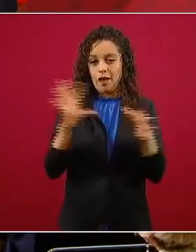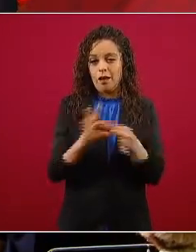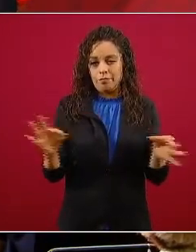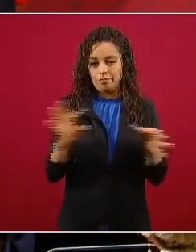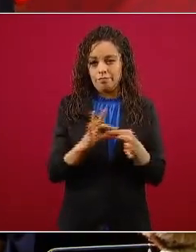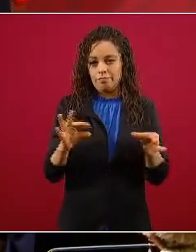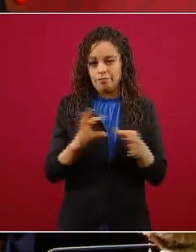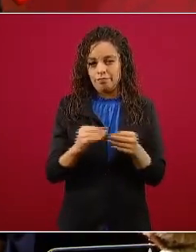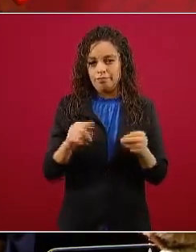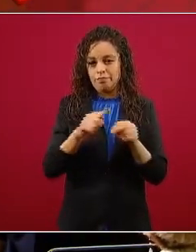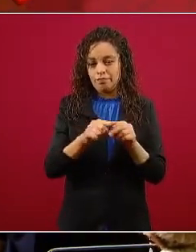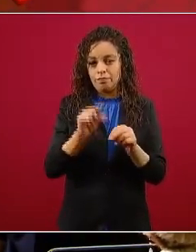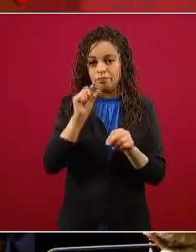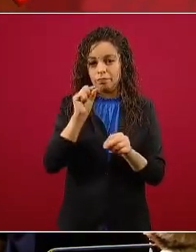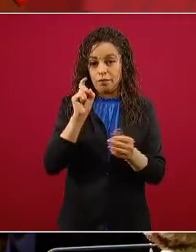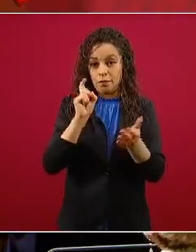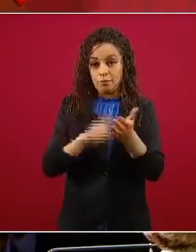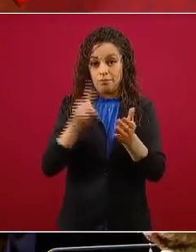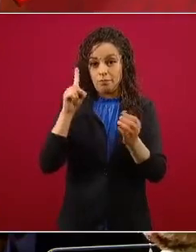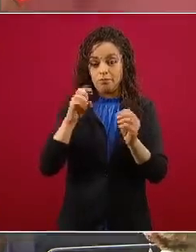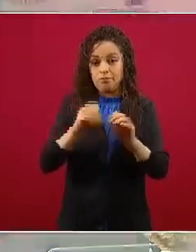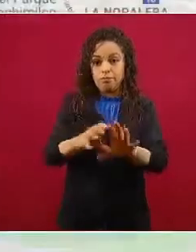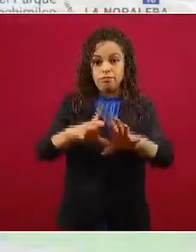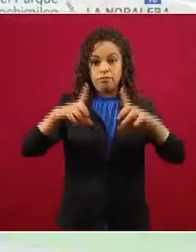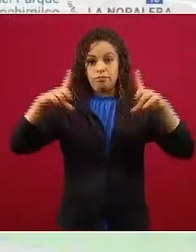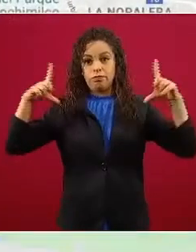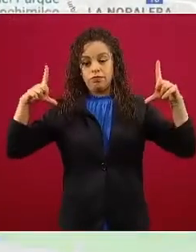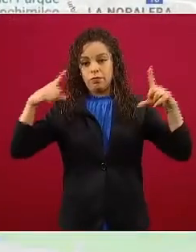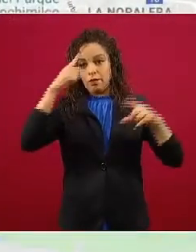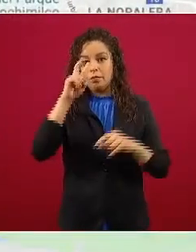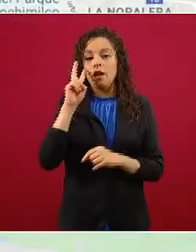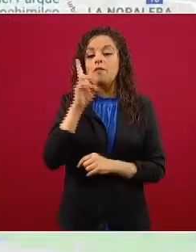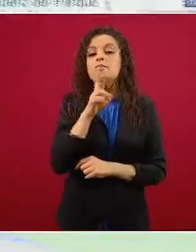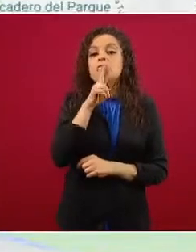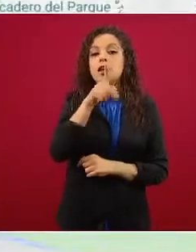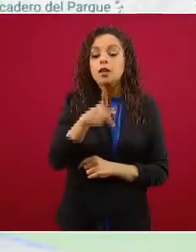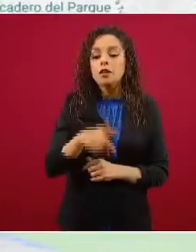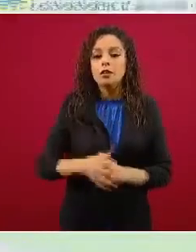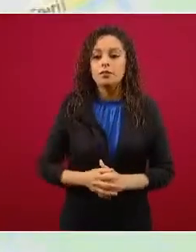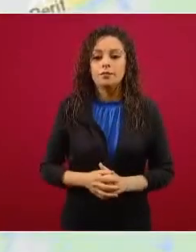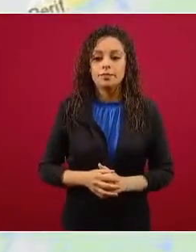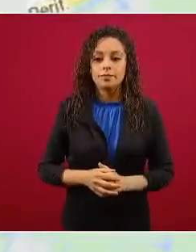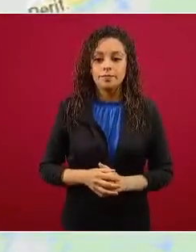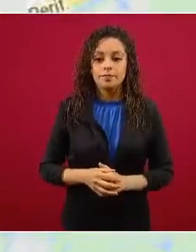un zoom aquí para que se vea un poquito más claro, más zoom, más zoom, más zoom.